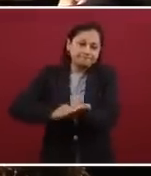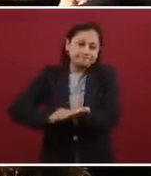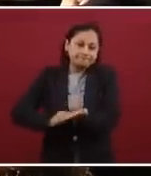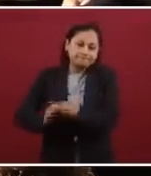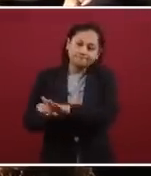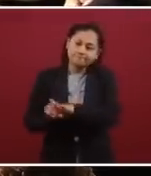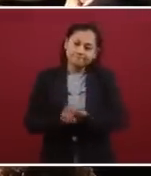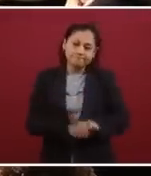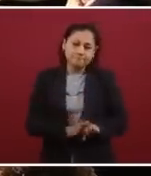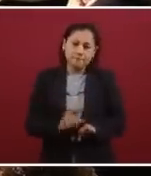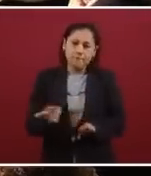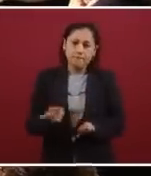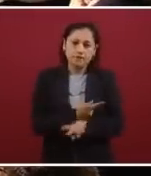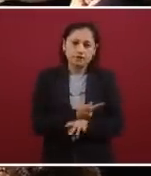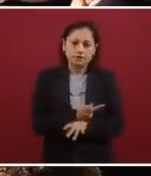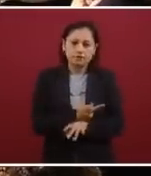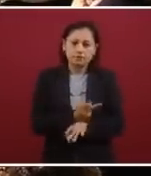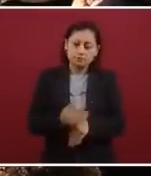ir entendiendo.